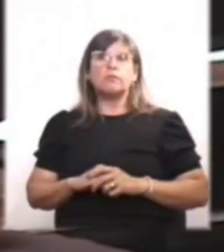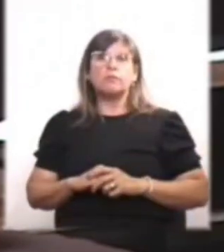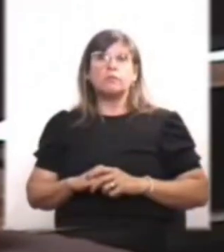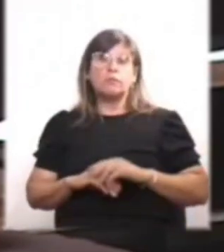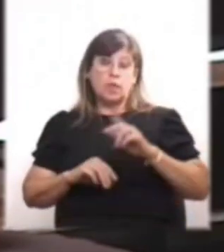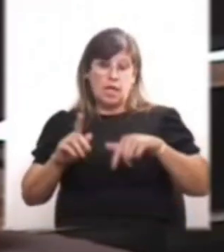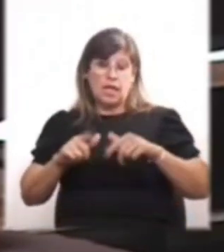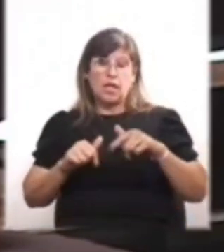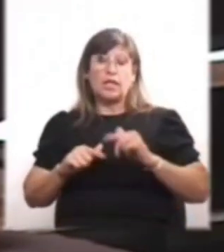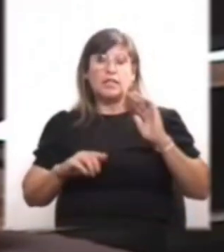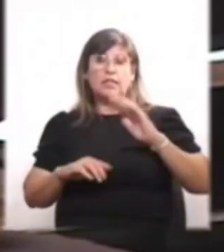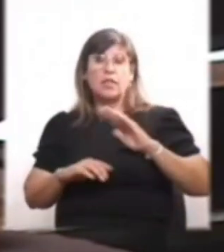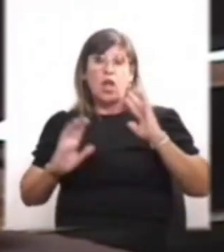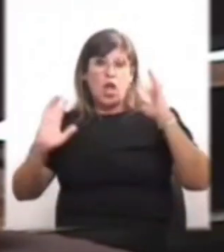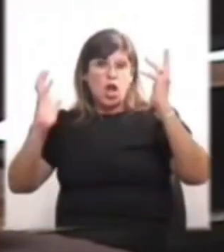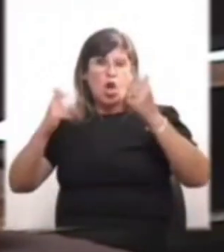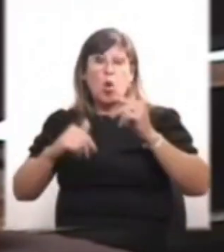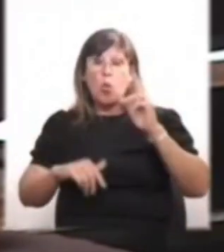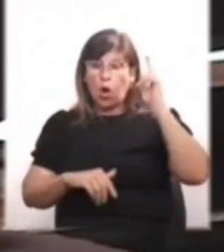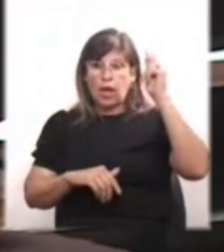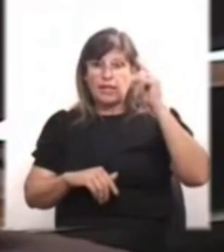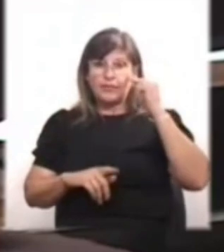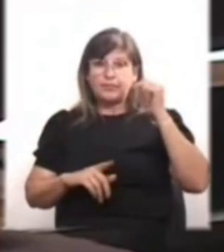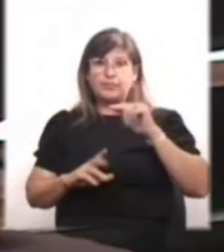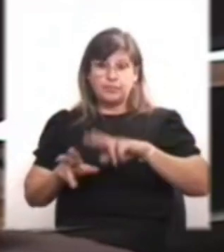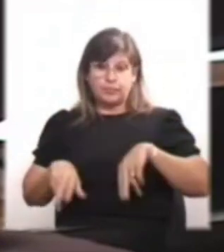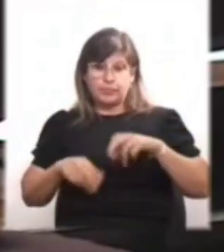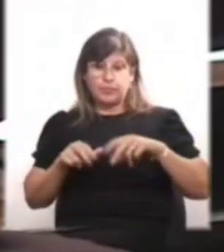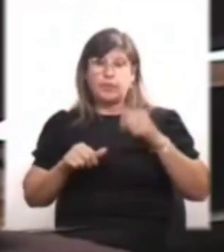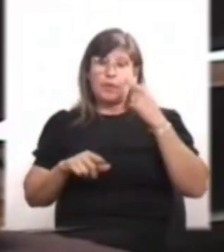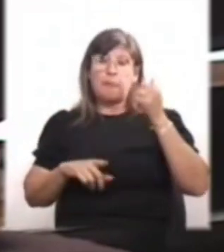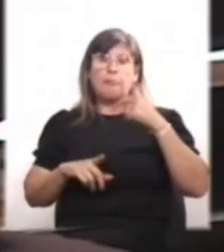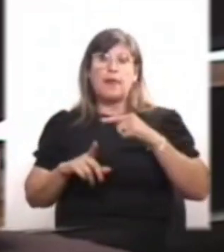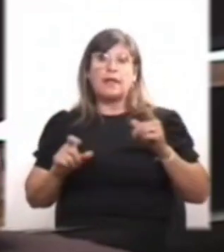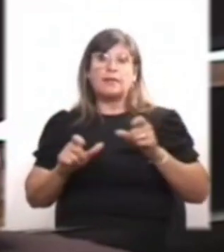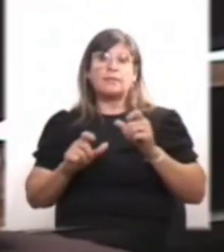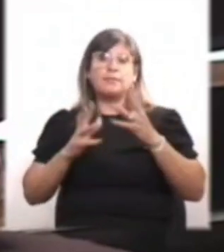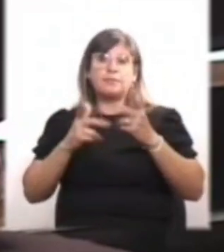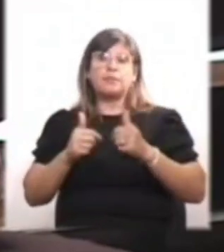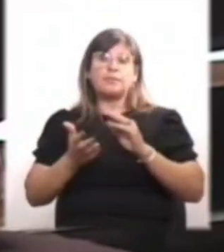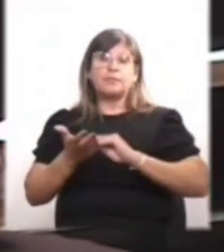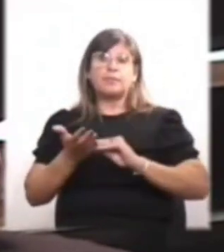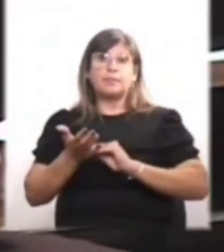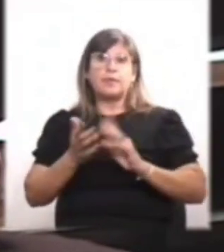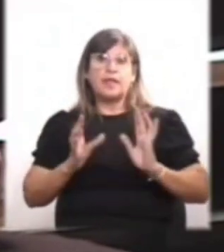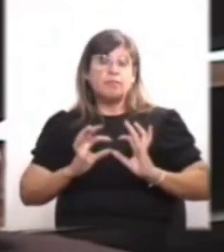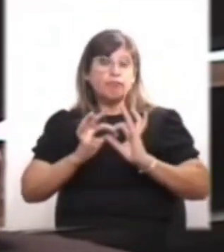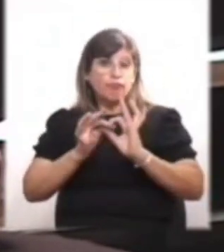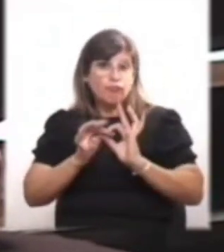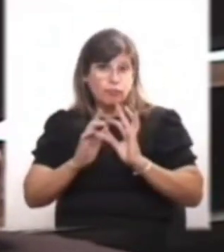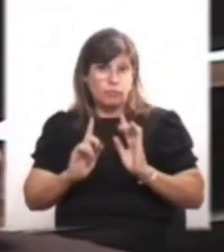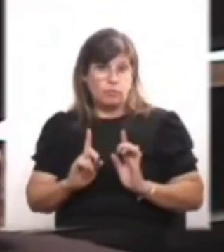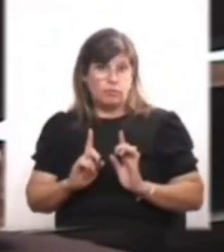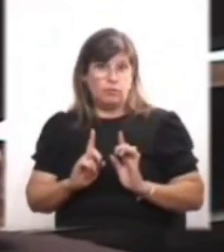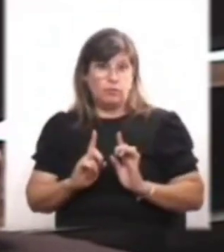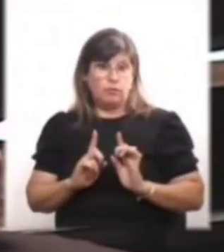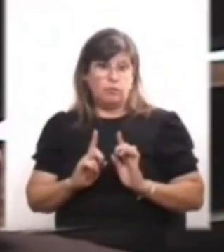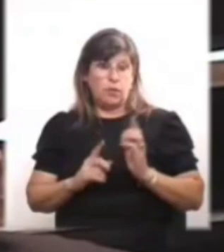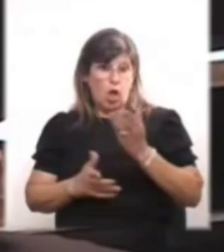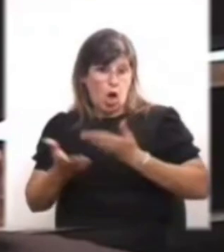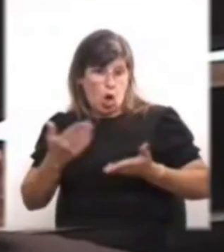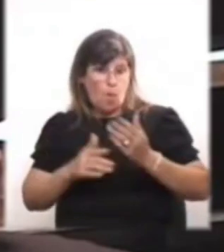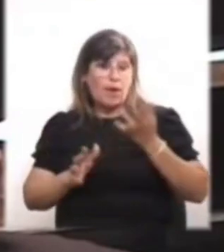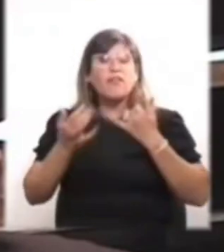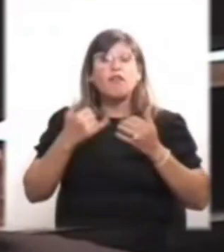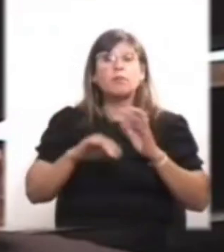La gestión de los bosques nativos y cultivados, según la organización administrativa que le ha asignado a Ganadería, está unida. Comparten